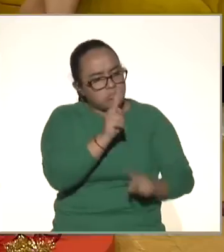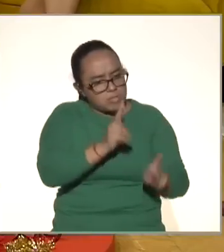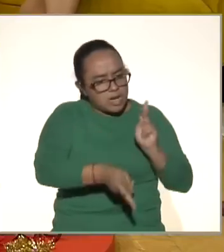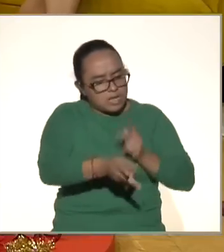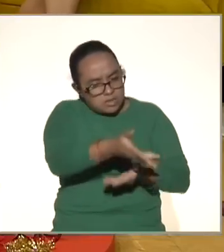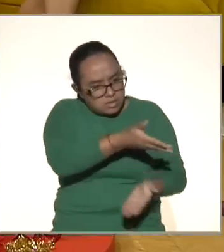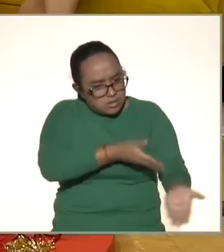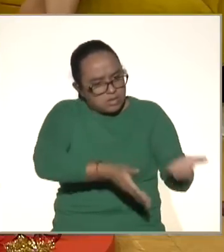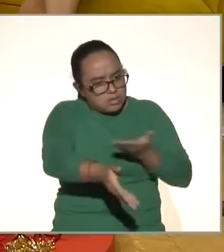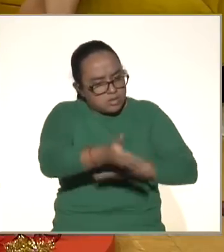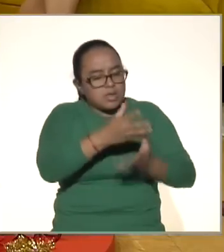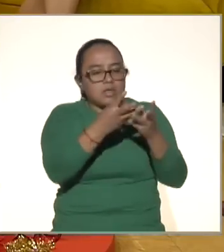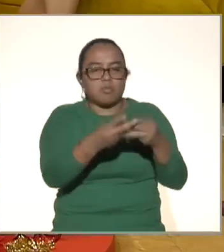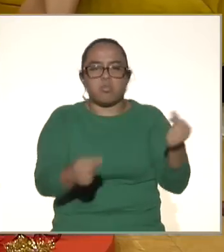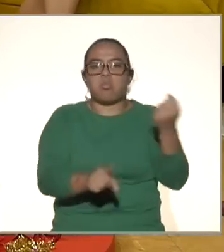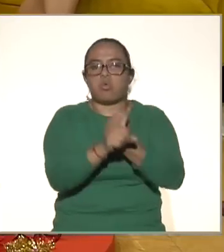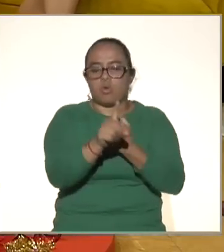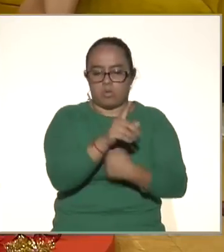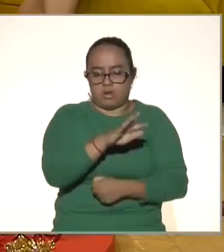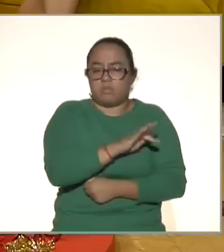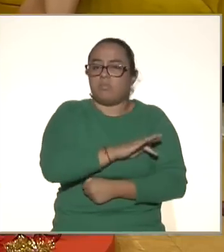el conflicto. Sí.